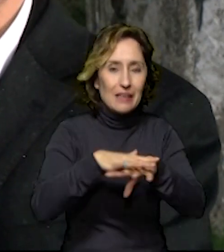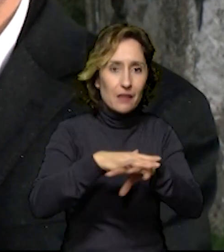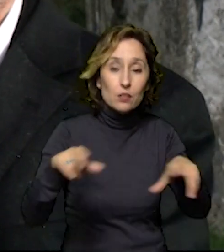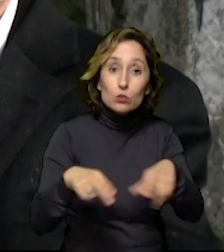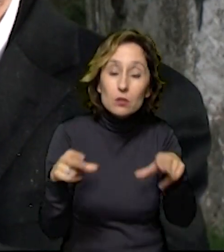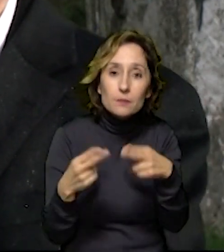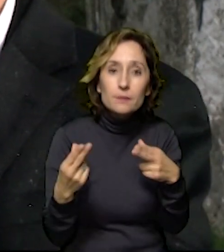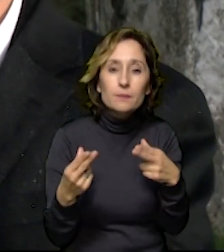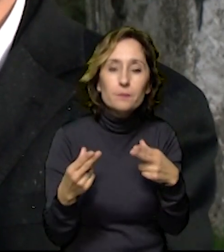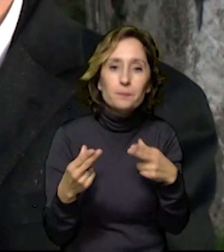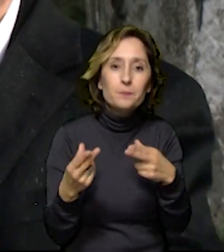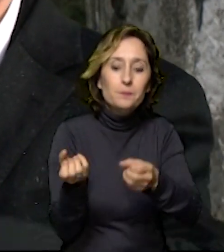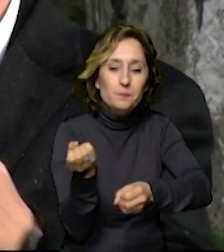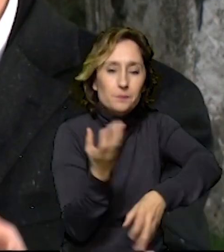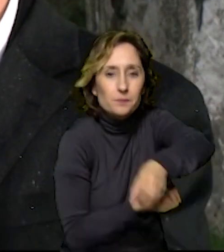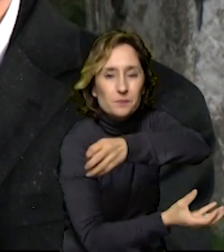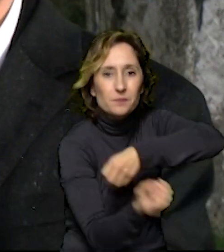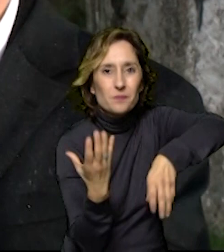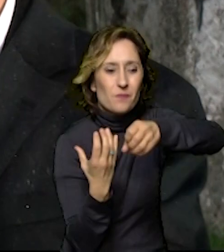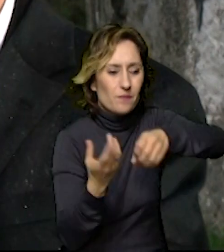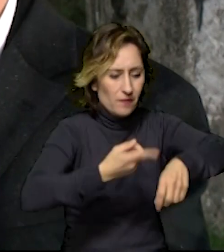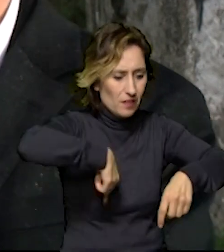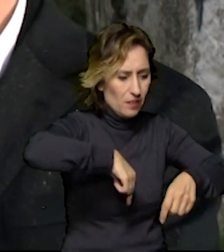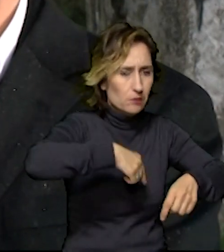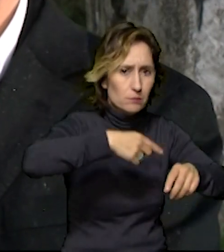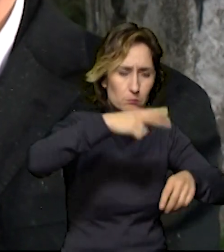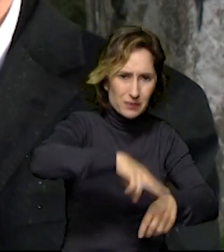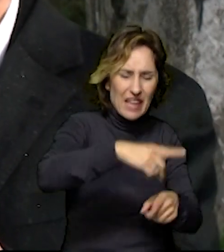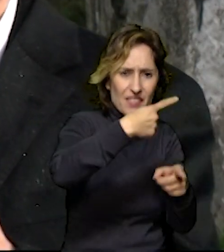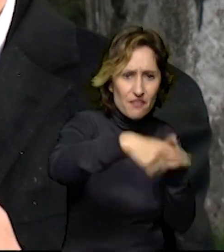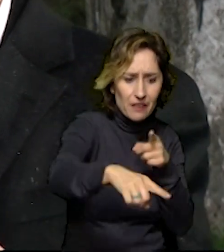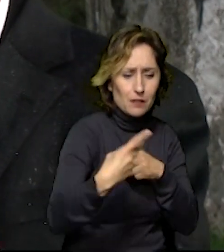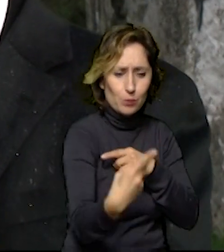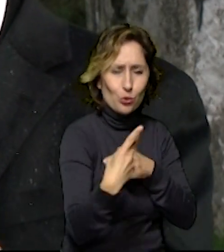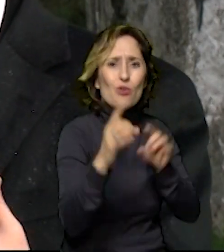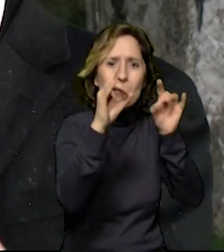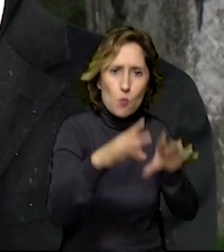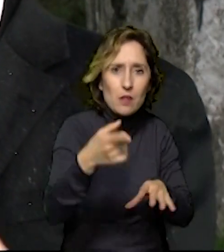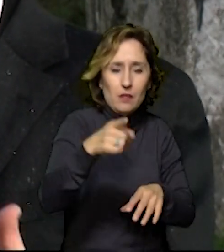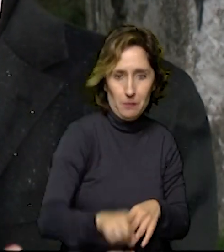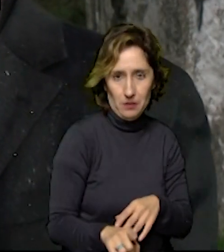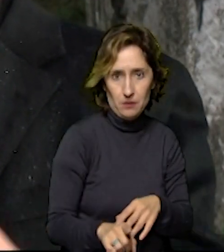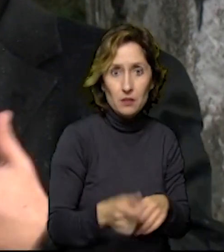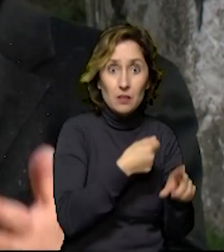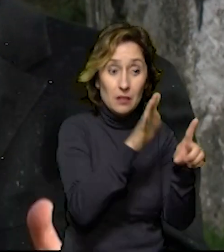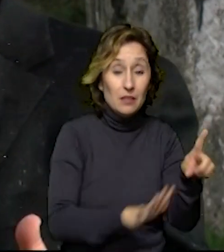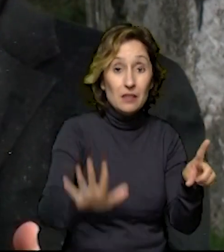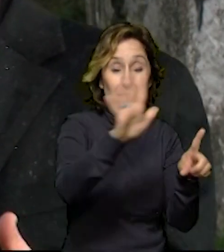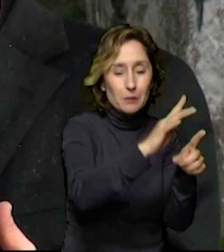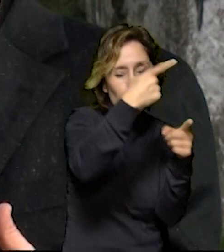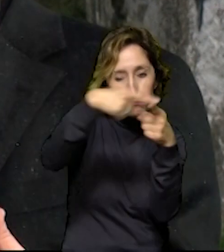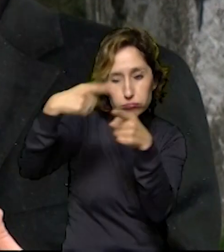sociales, estamos intercomunicados, somos distintos y somos iguales, y efectivamente hay una España que es plural, que es